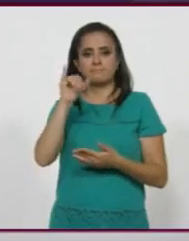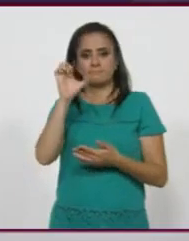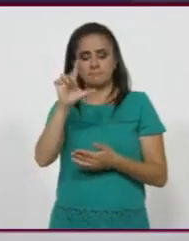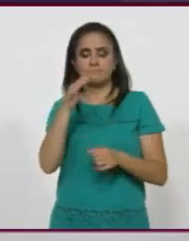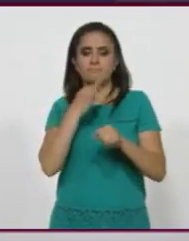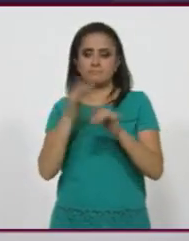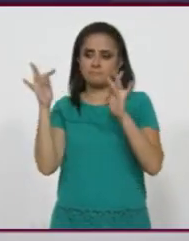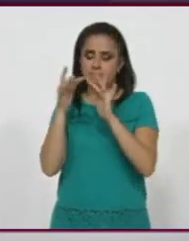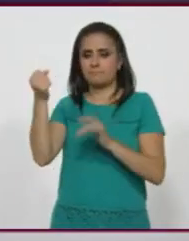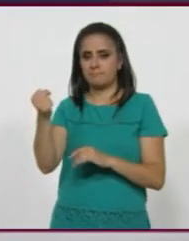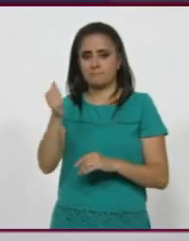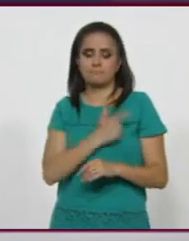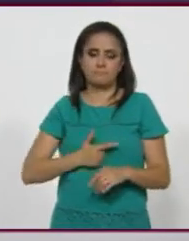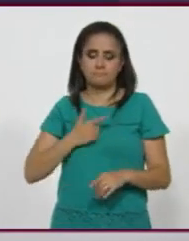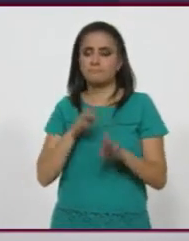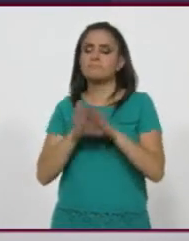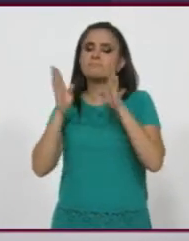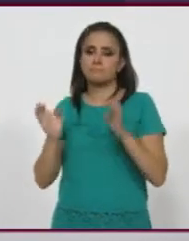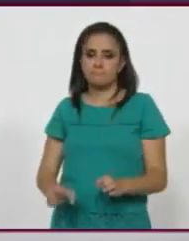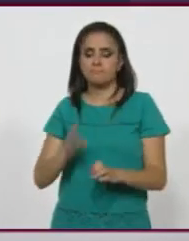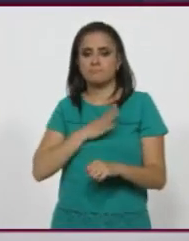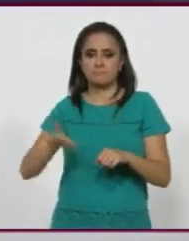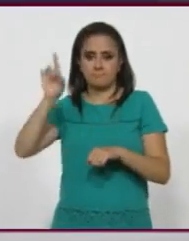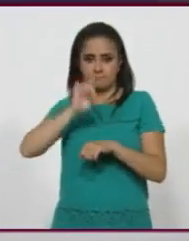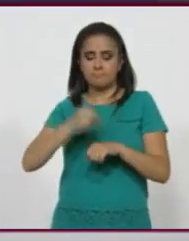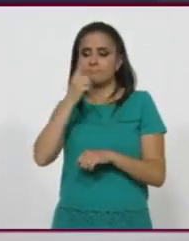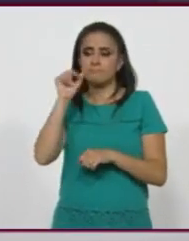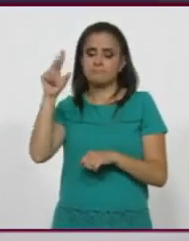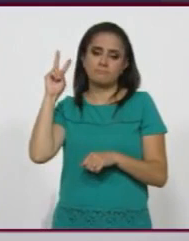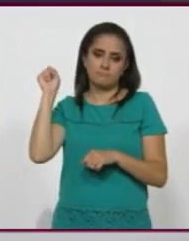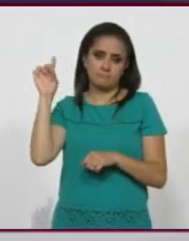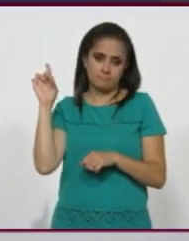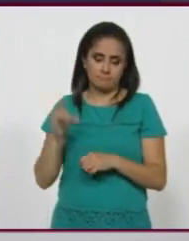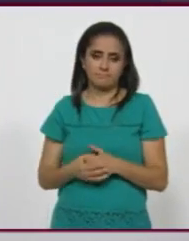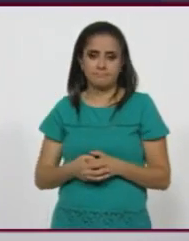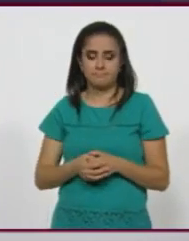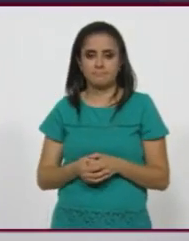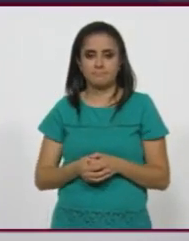Estamos contigo, te saludamos con mucho gusto. ¿Cómo has estado, Miguel? Muy buenos días. ¿Cómo te fue de fin de semana?